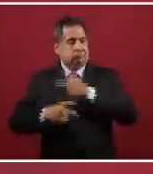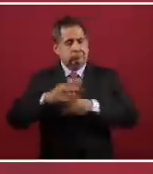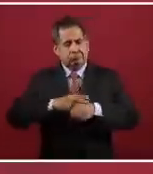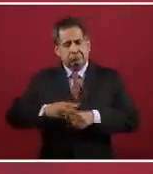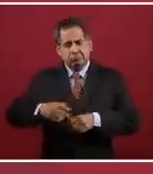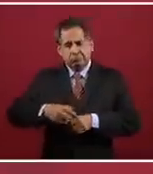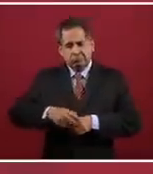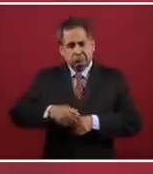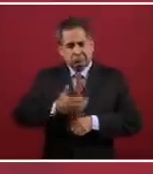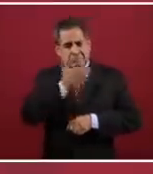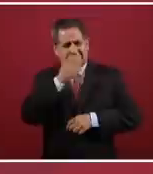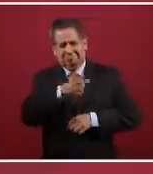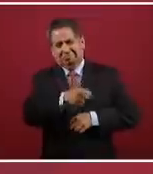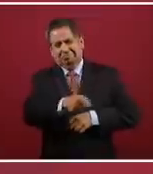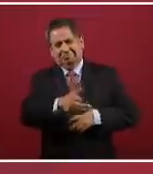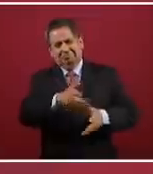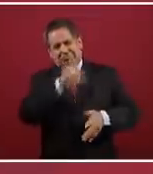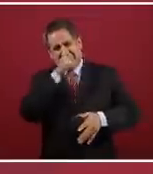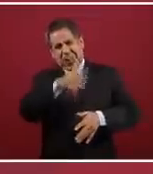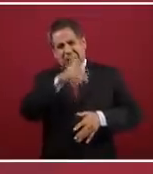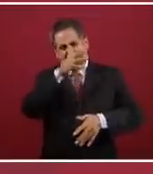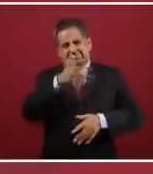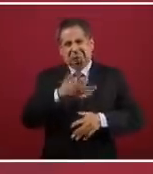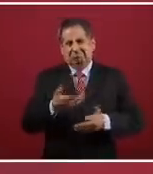esas prácticas